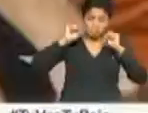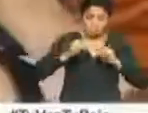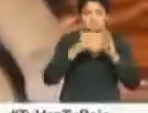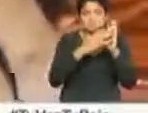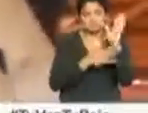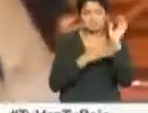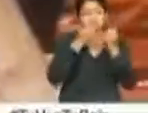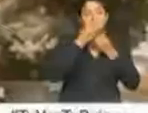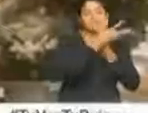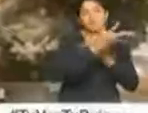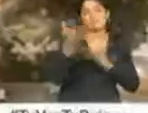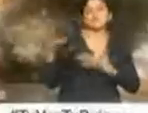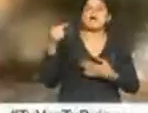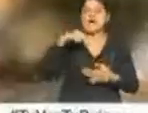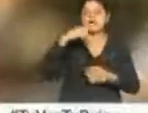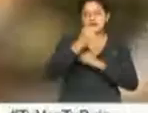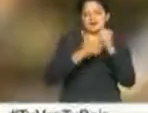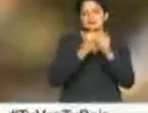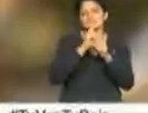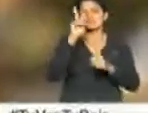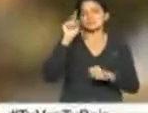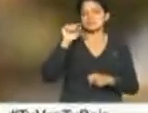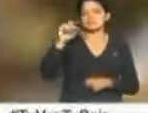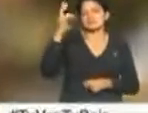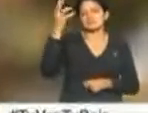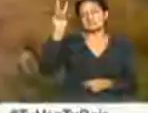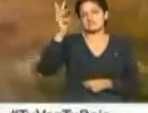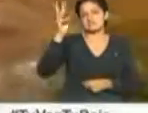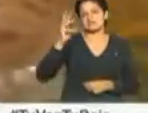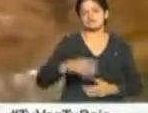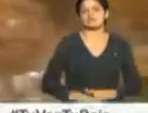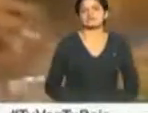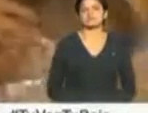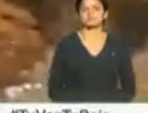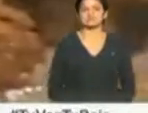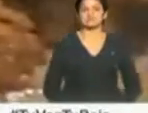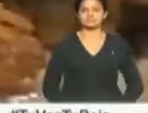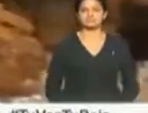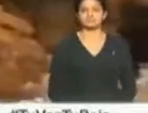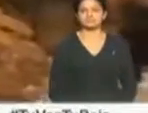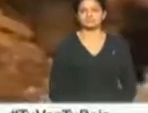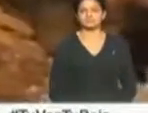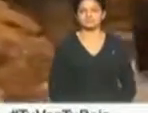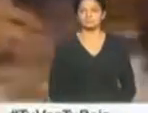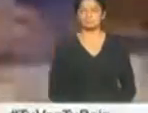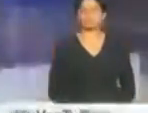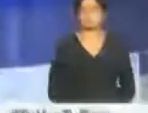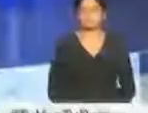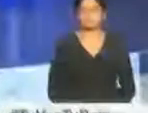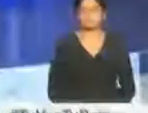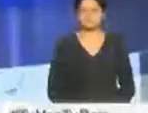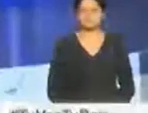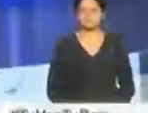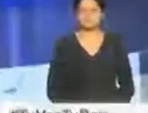de 2016 de los sectores público y privados. Carolina Díaz, Noticiero Ciudadano.